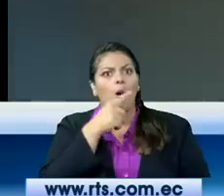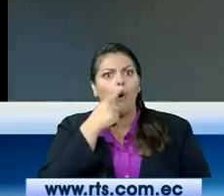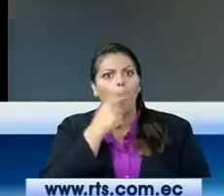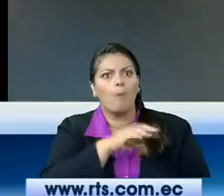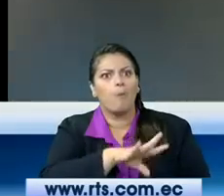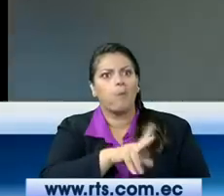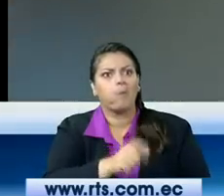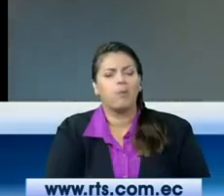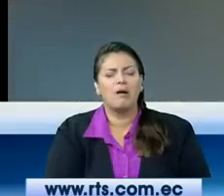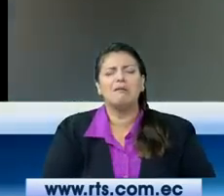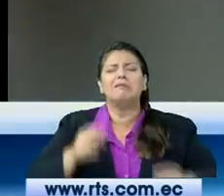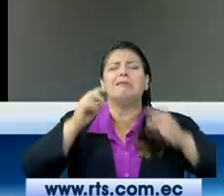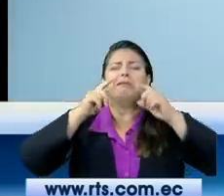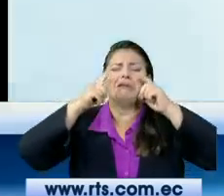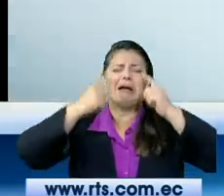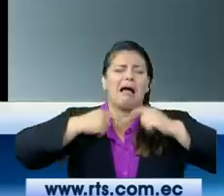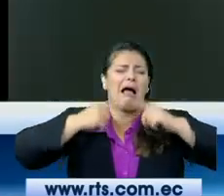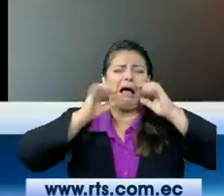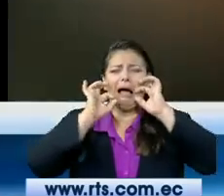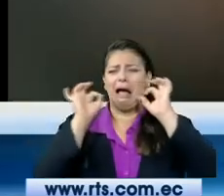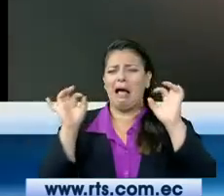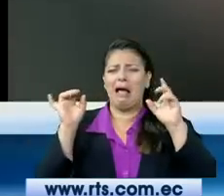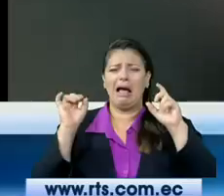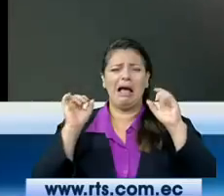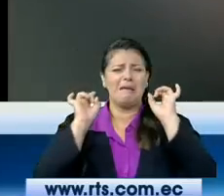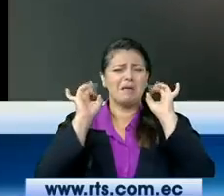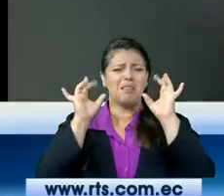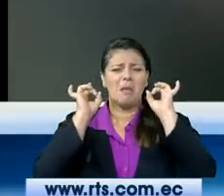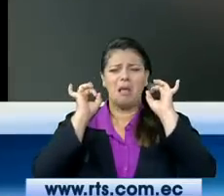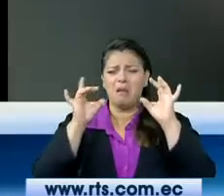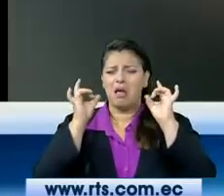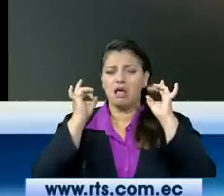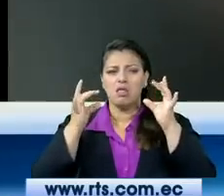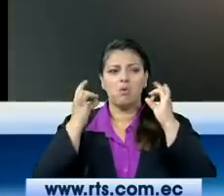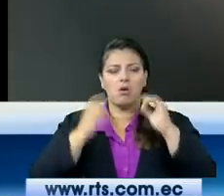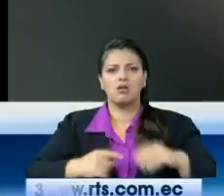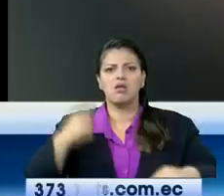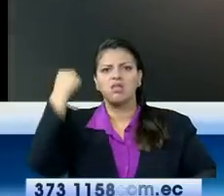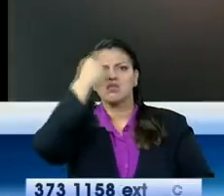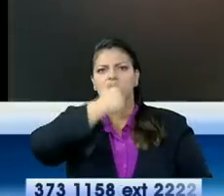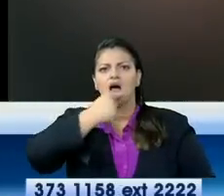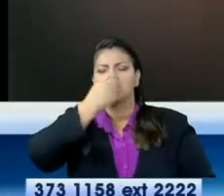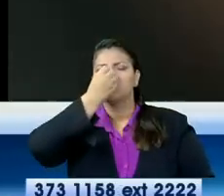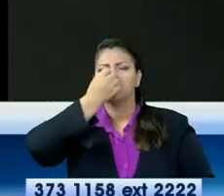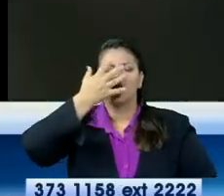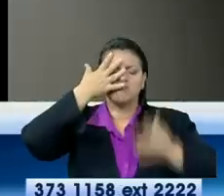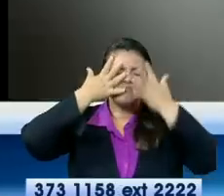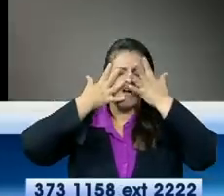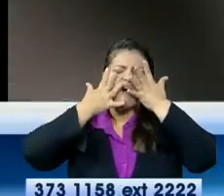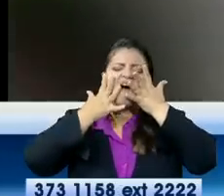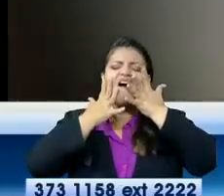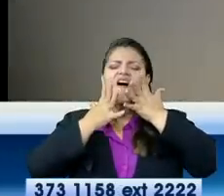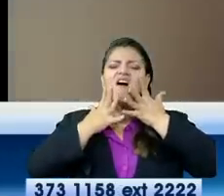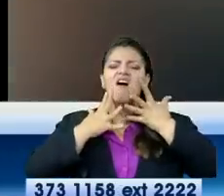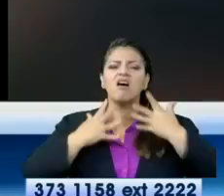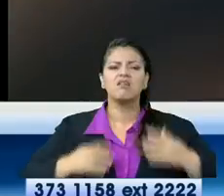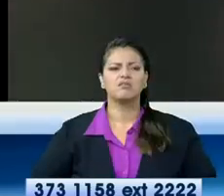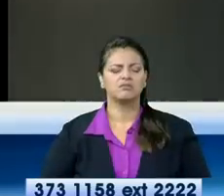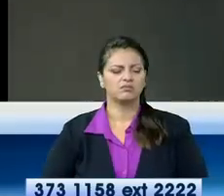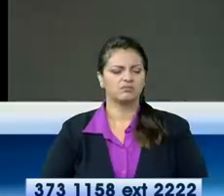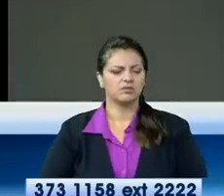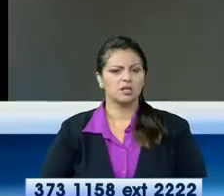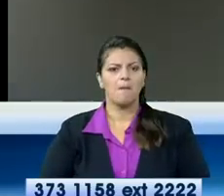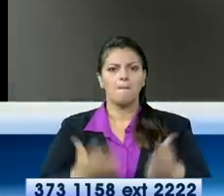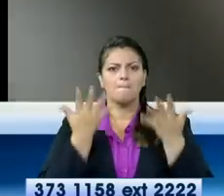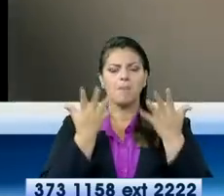quejándose del dolor. No, no, ya no, ya no. Ya la policía, por favor. Con las manos y